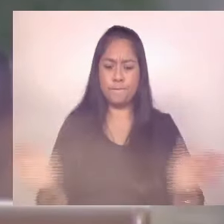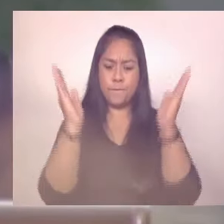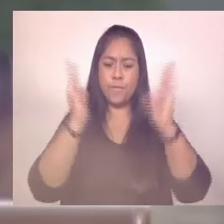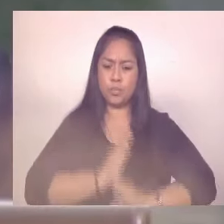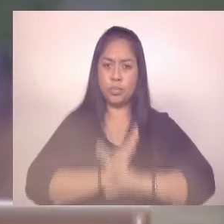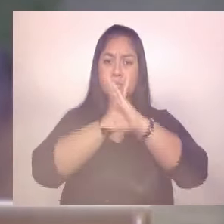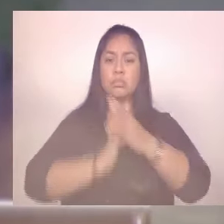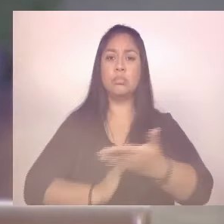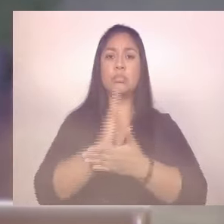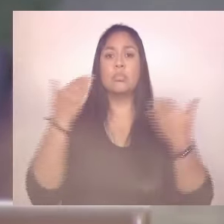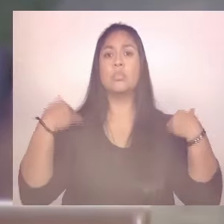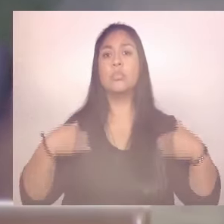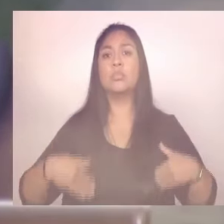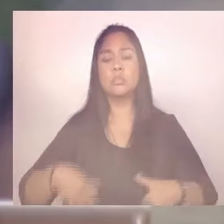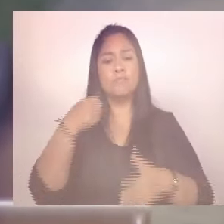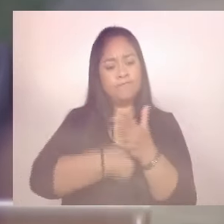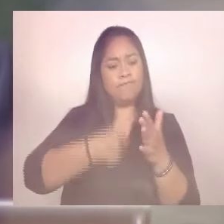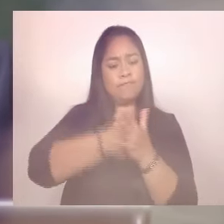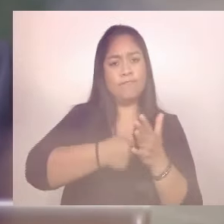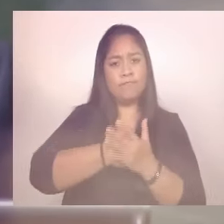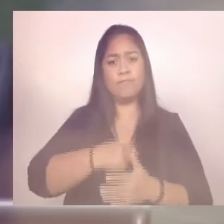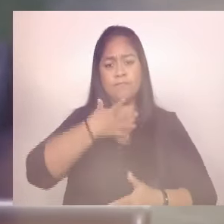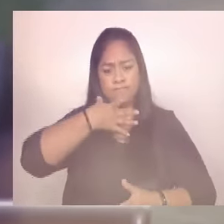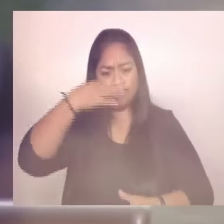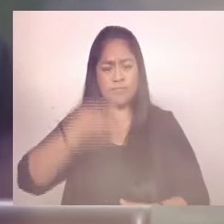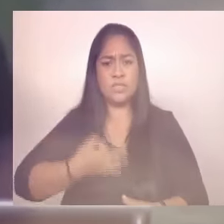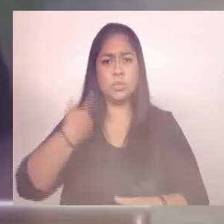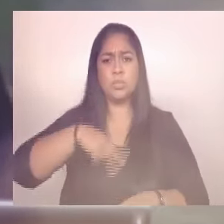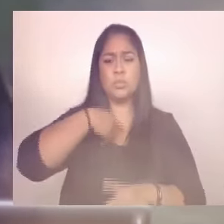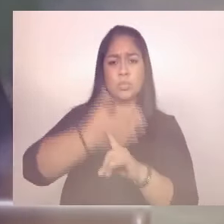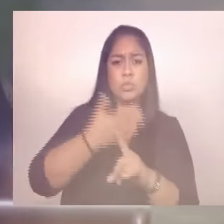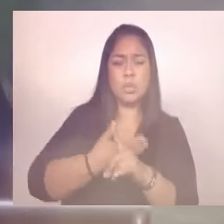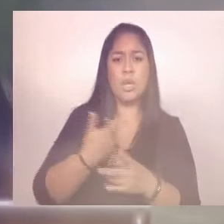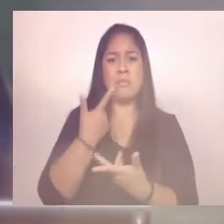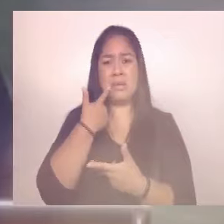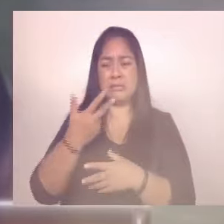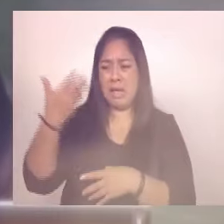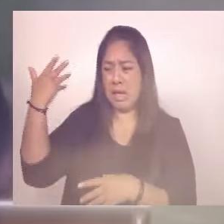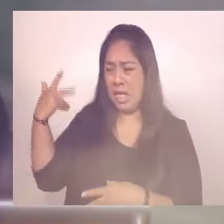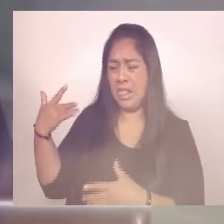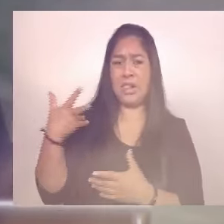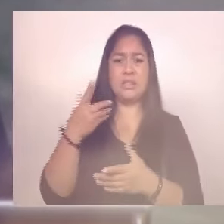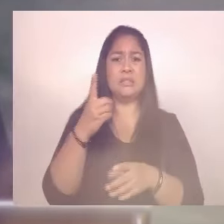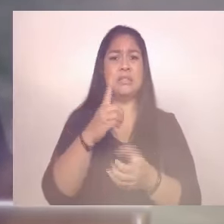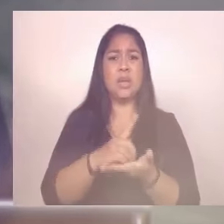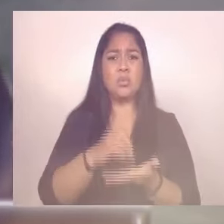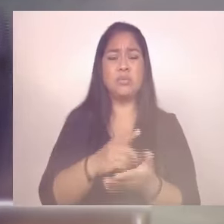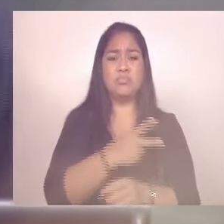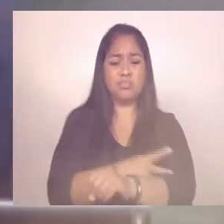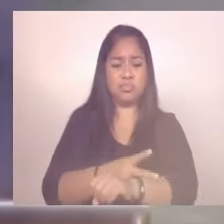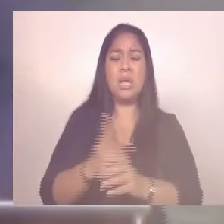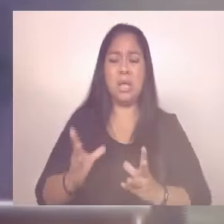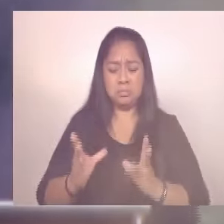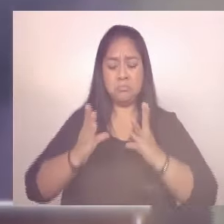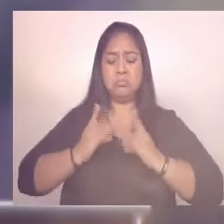de los derechos humanos, enfrentando con seriedad nuestros problemas, rezagos y deudas históricas y asumiendo